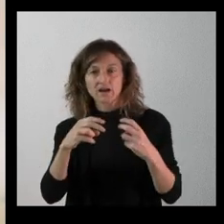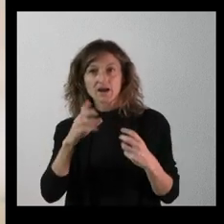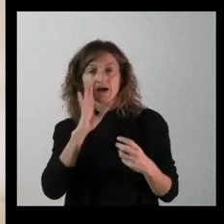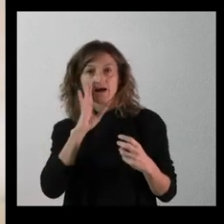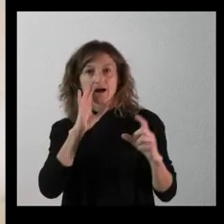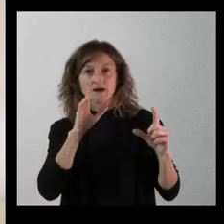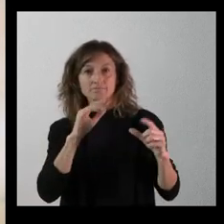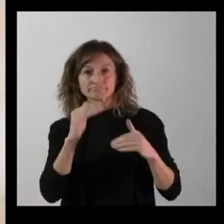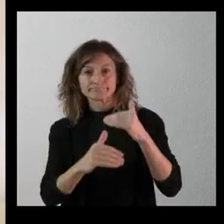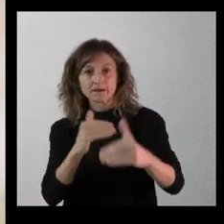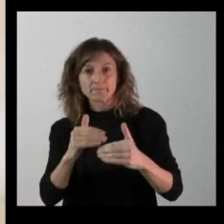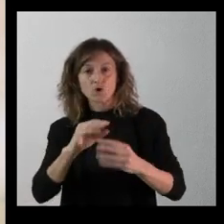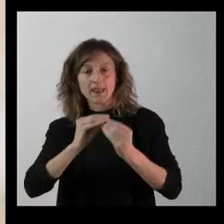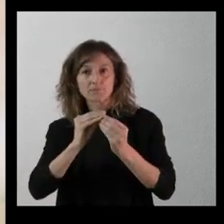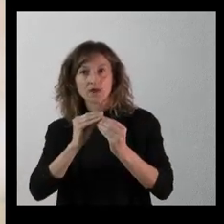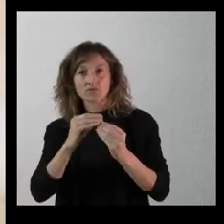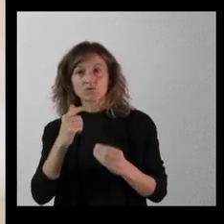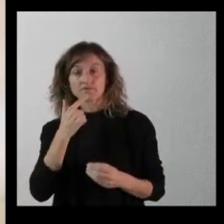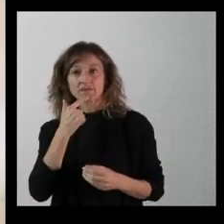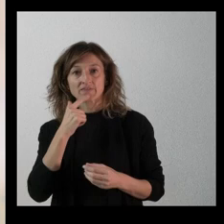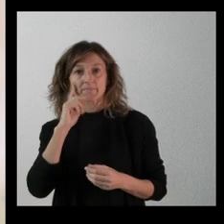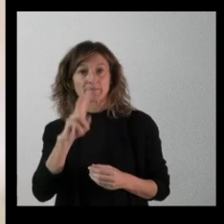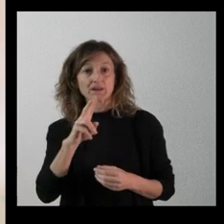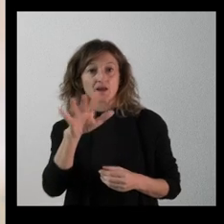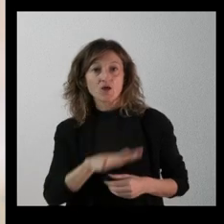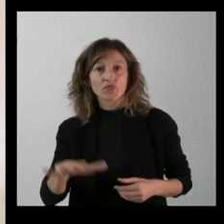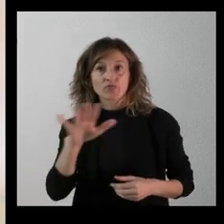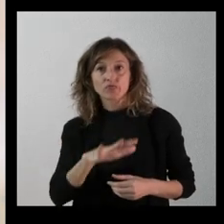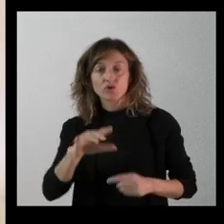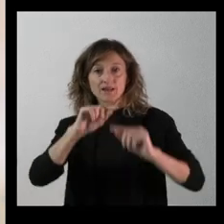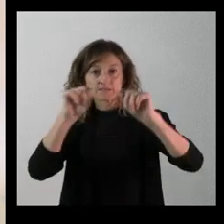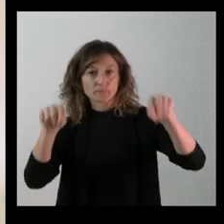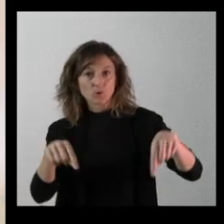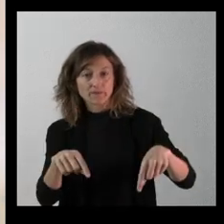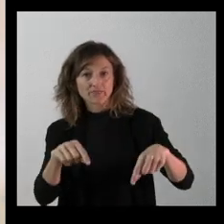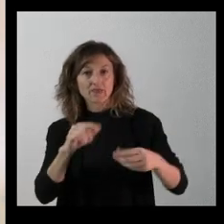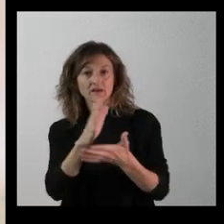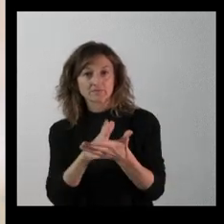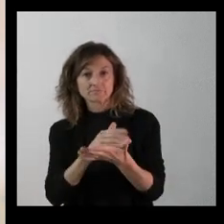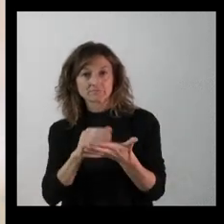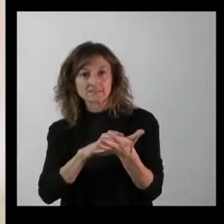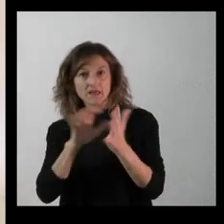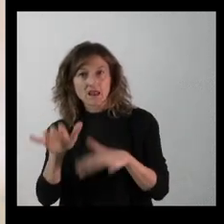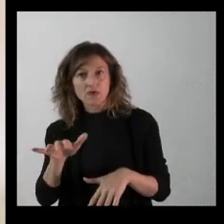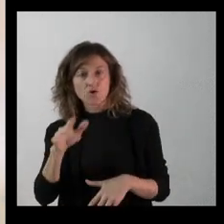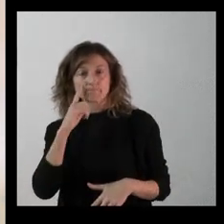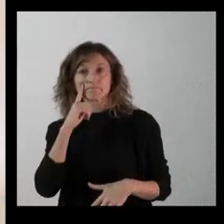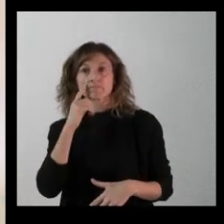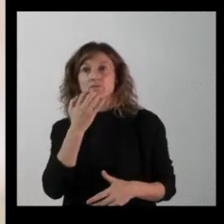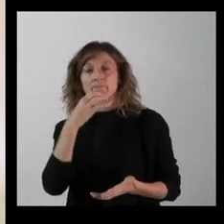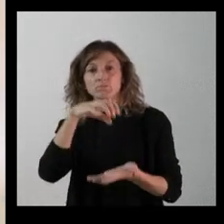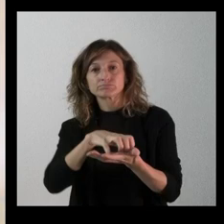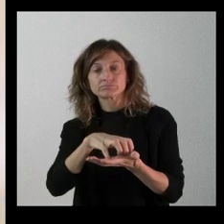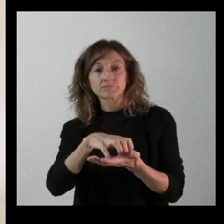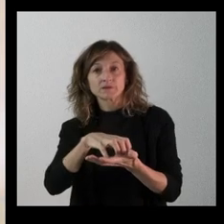habían elaborado para vetar según Qué zonas de la provincia y de la comunidad para instalar proyectos